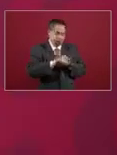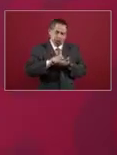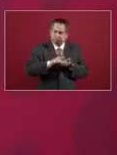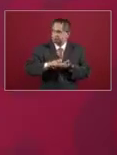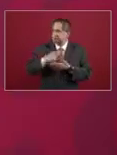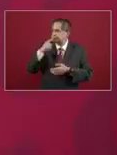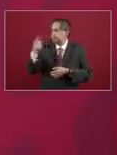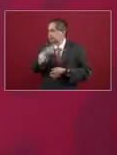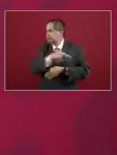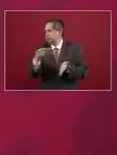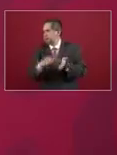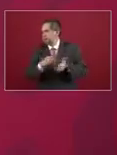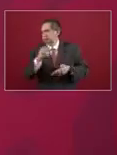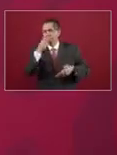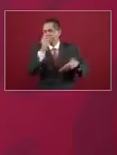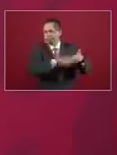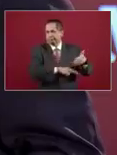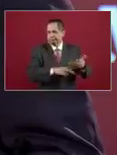Llegan, sí,